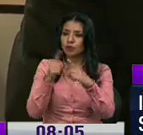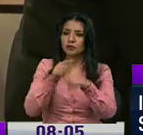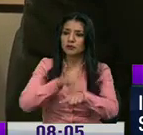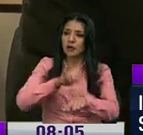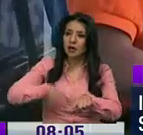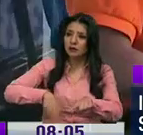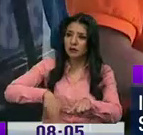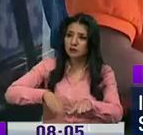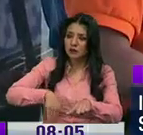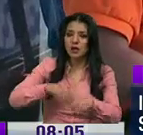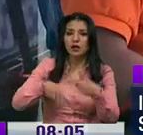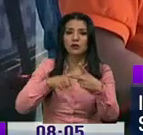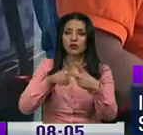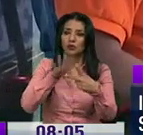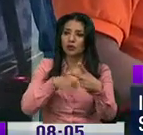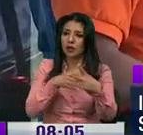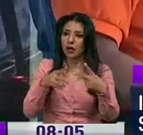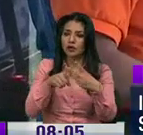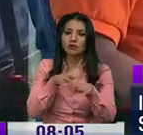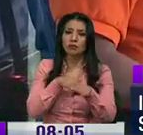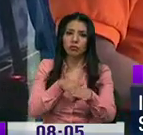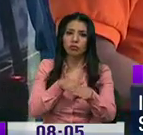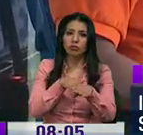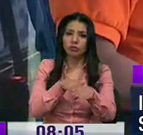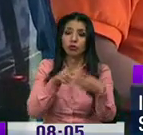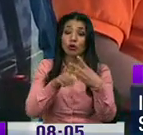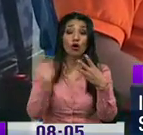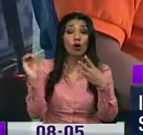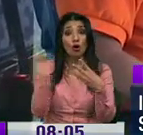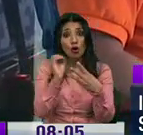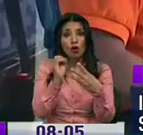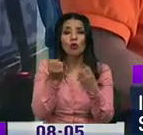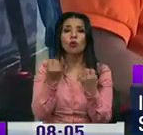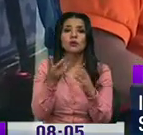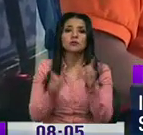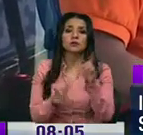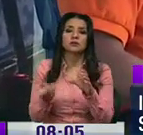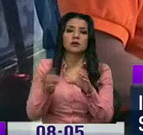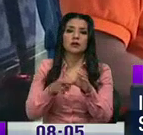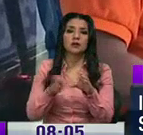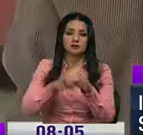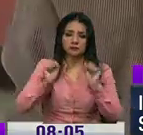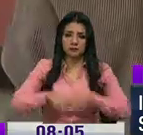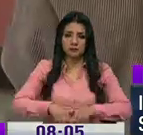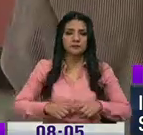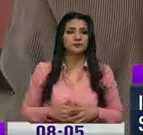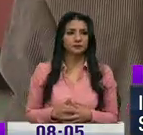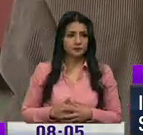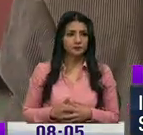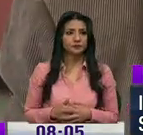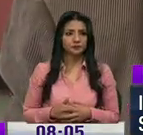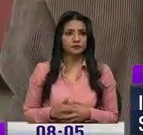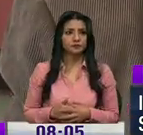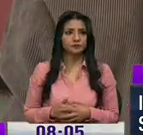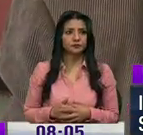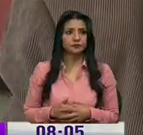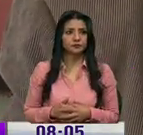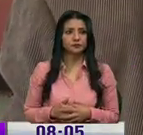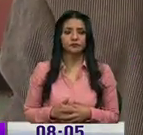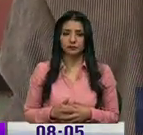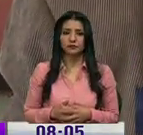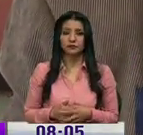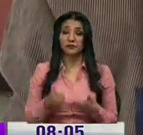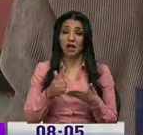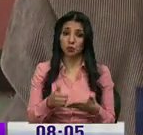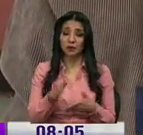en su ruta, si es que se encuentra atrapada en el tráfico o incluso cuántos pasajeros lleva en el momento. Y brinde la